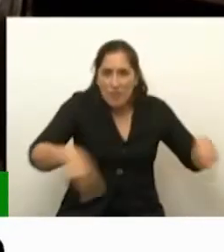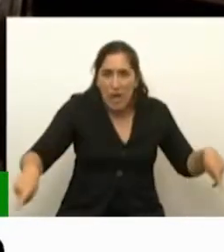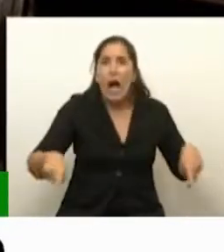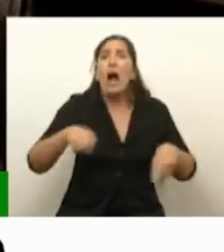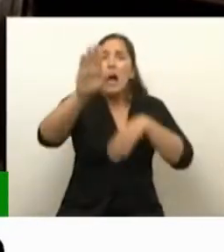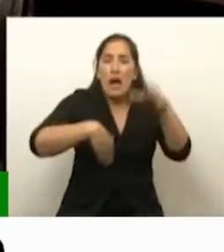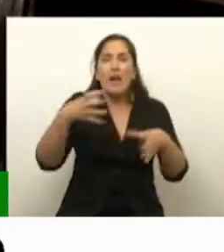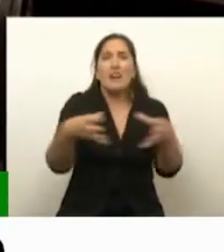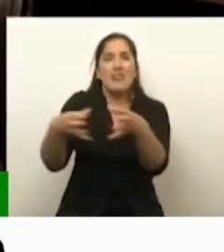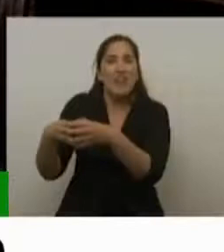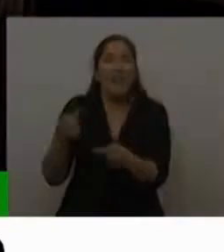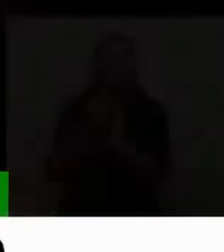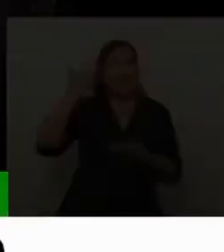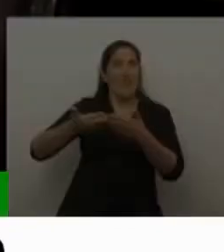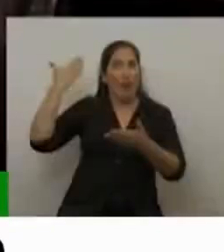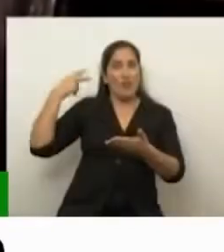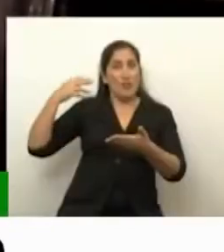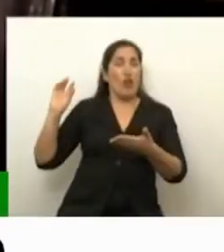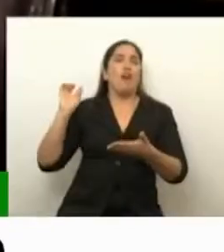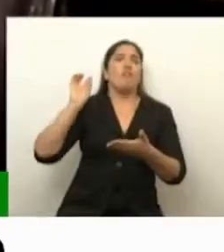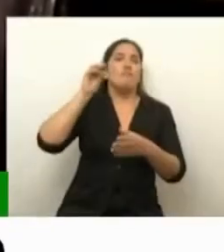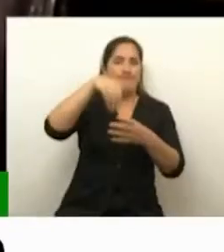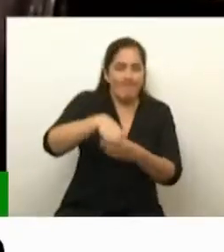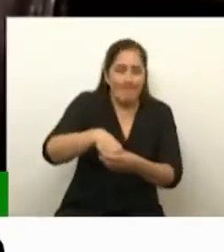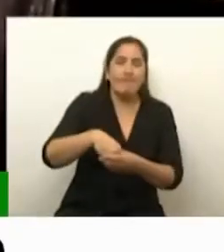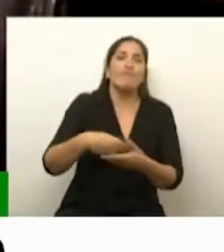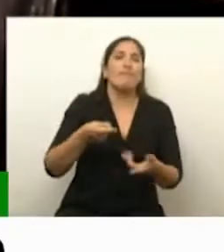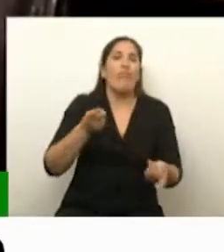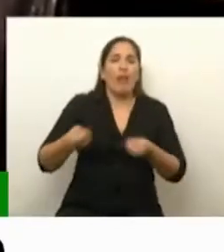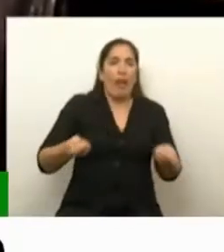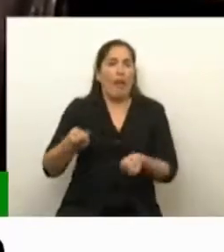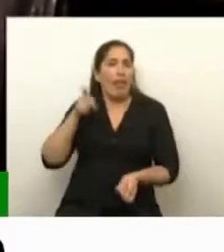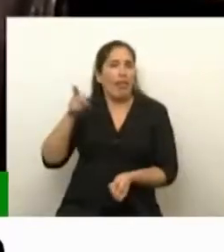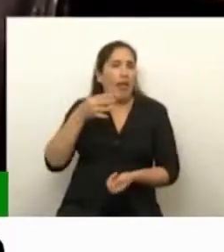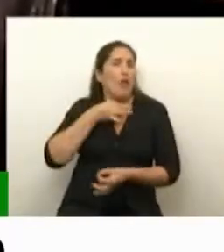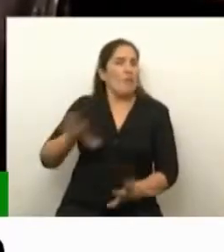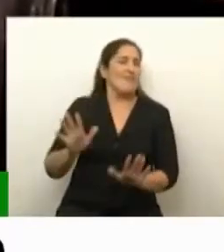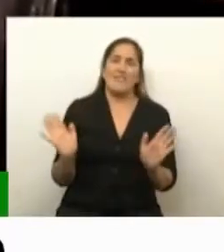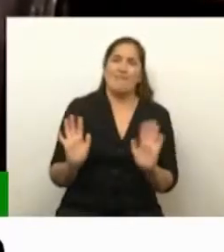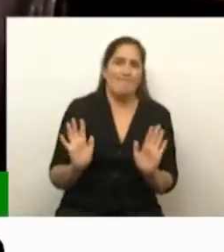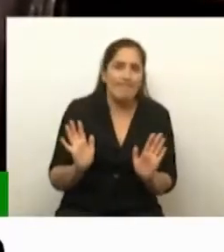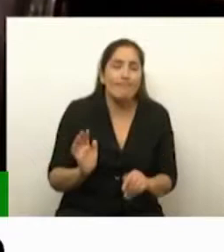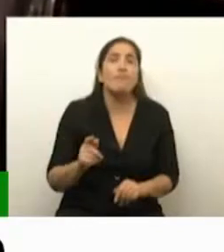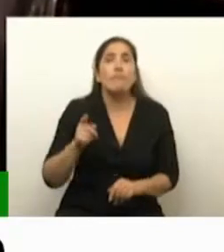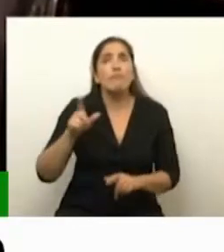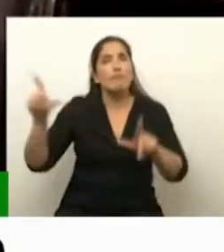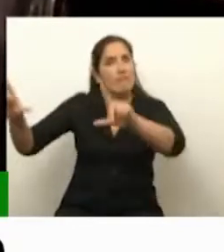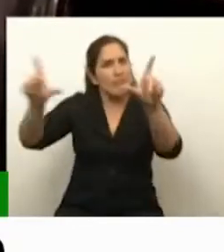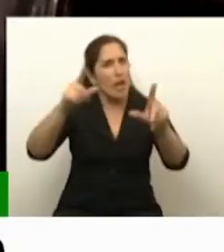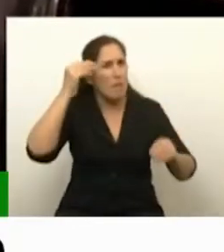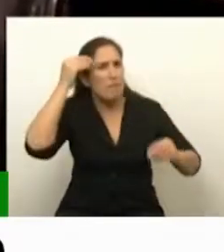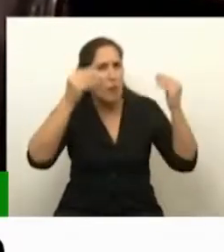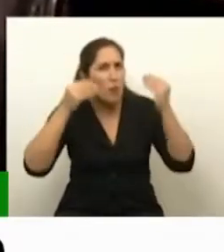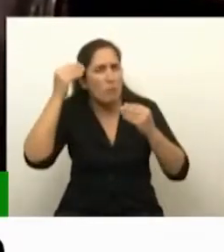tampoco si no hay un acuerdo de sectores. Una parte de mi bloque, no toda, Los medios están muy preocupados por si